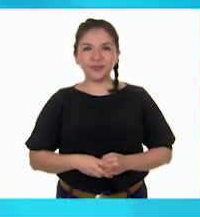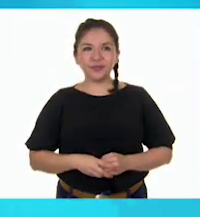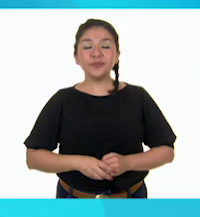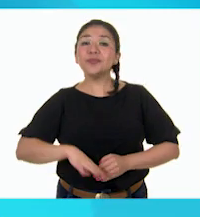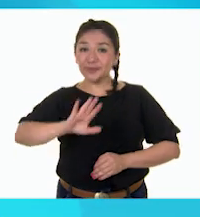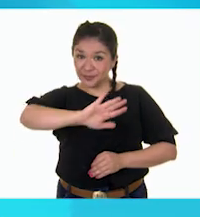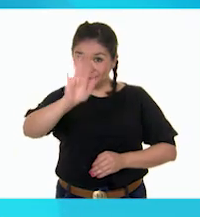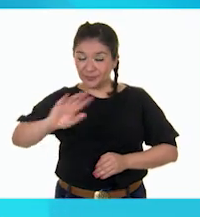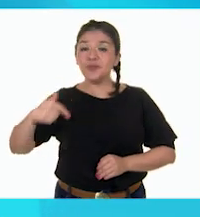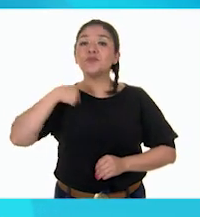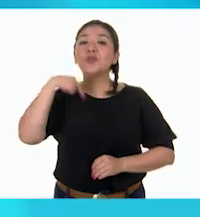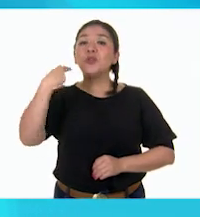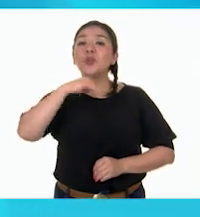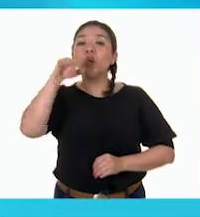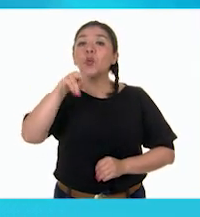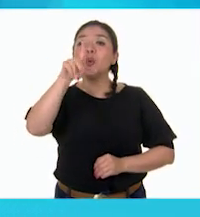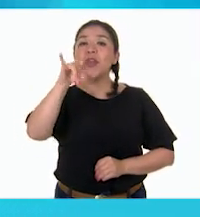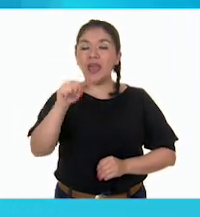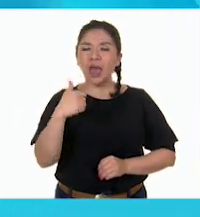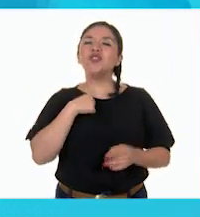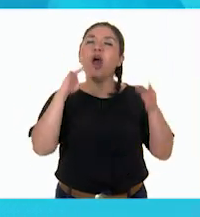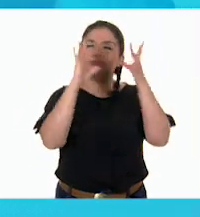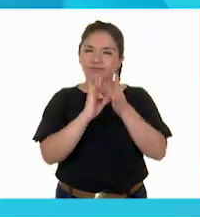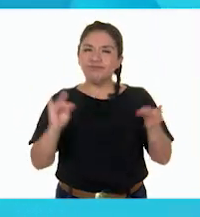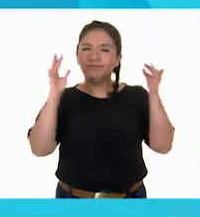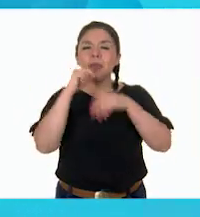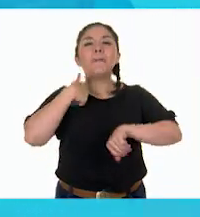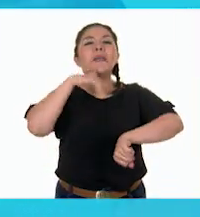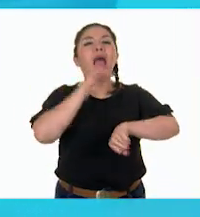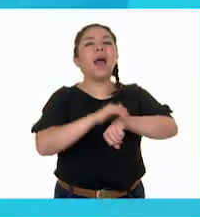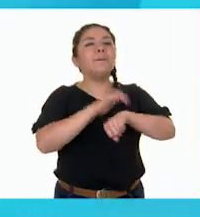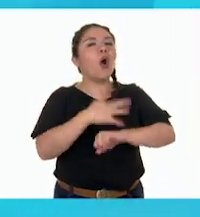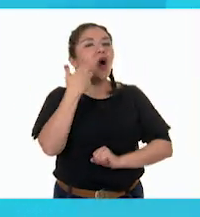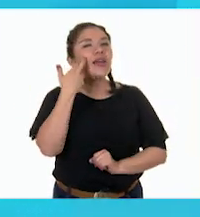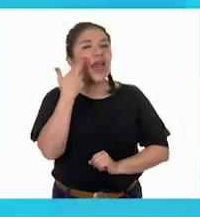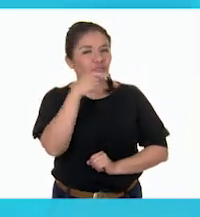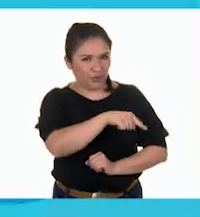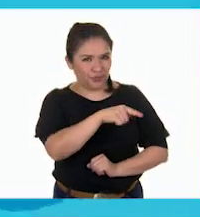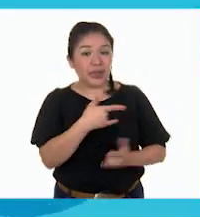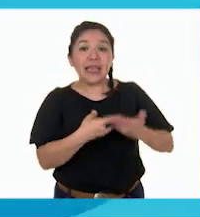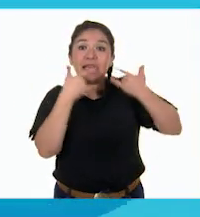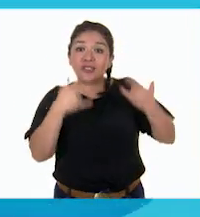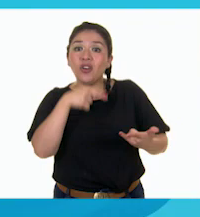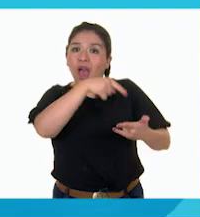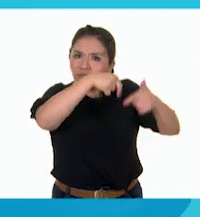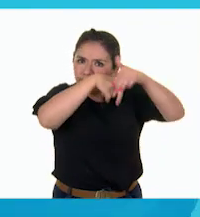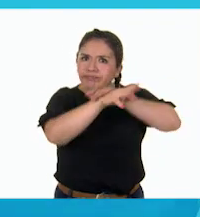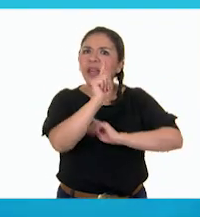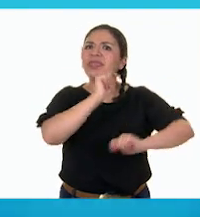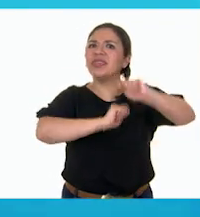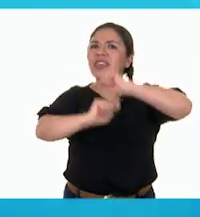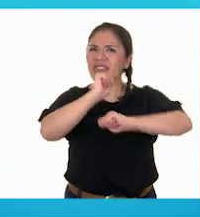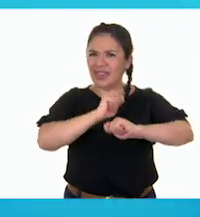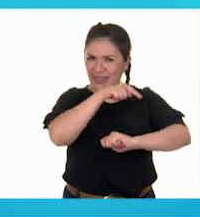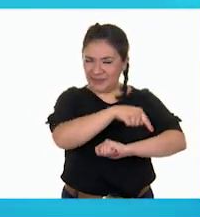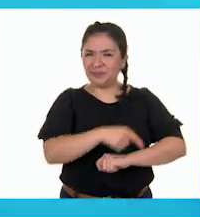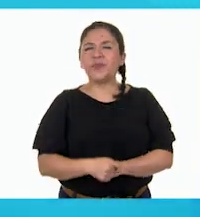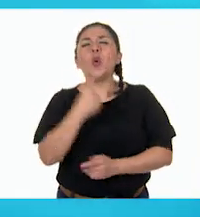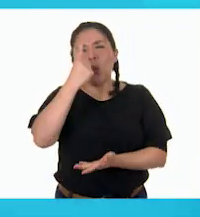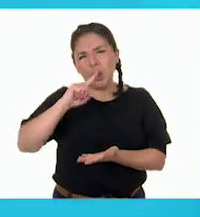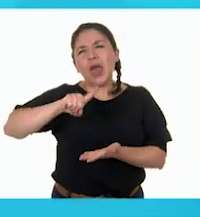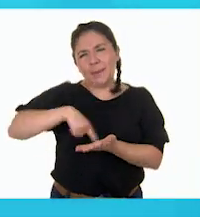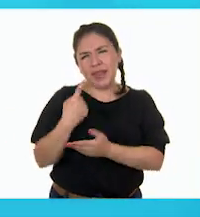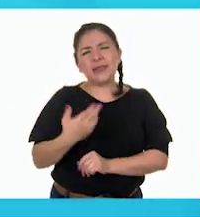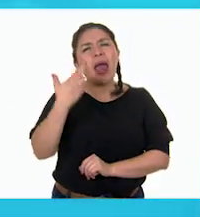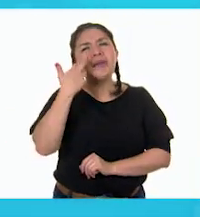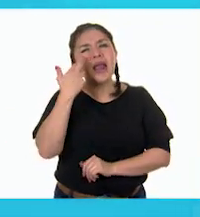Hola, soy Juliet y les vengo a contar el cuento de mi amigo el ratón. La historia del ratón en la tienda. Érase una vez,